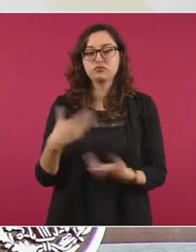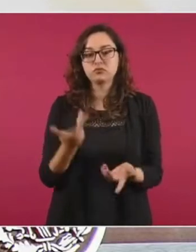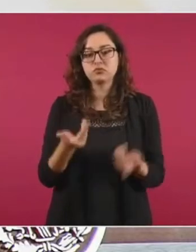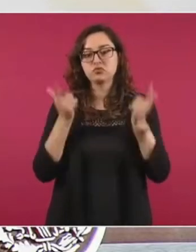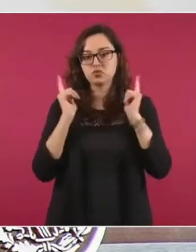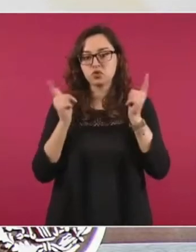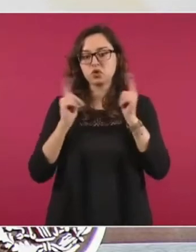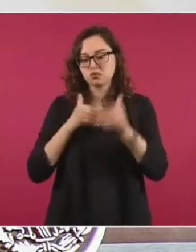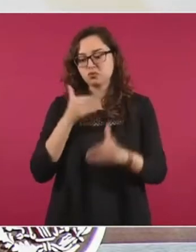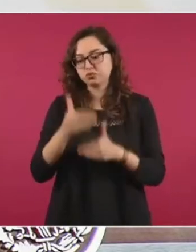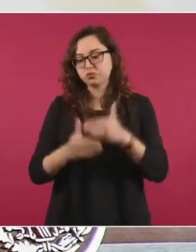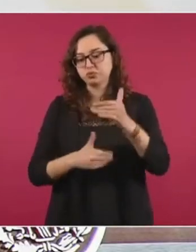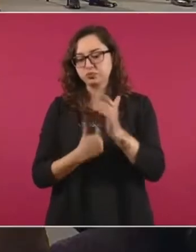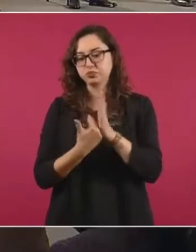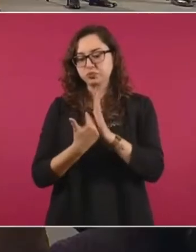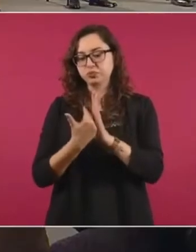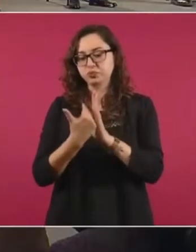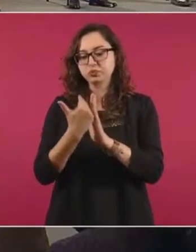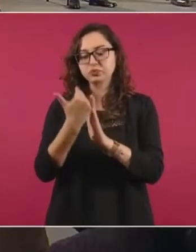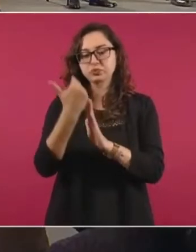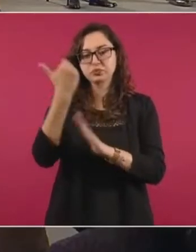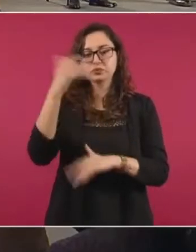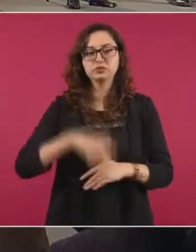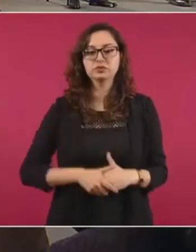se incrementen.